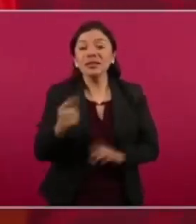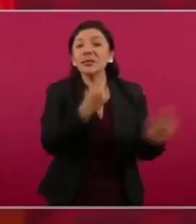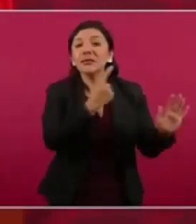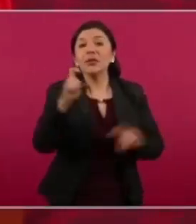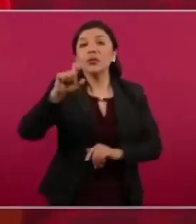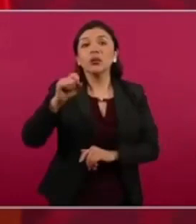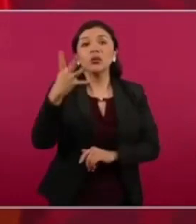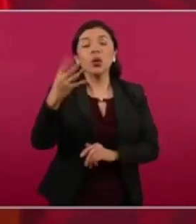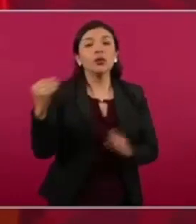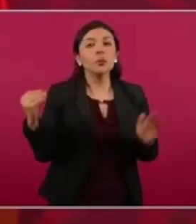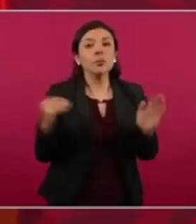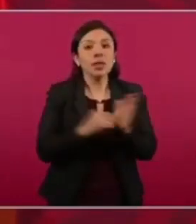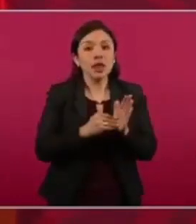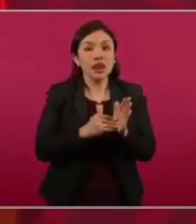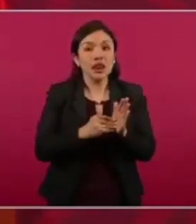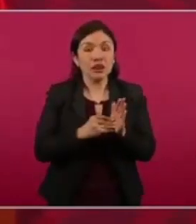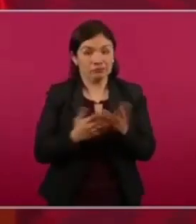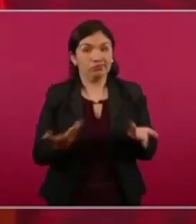2.124.000.